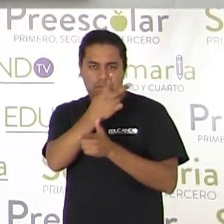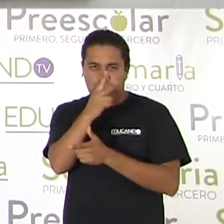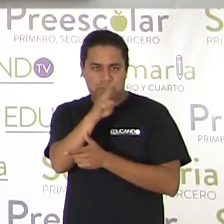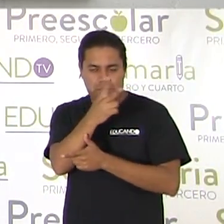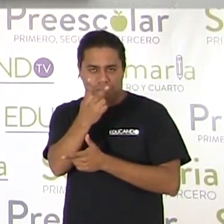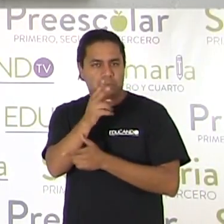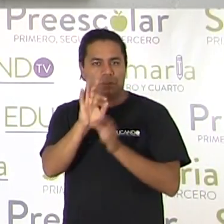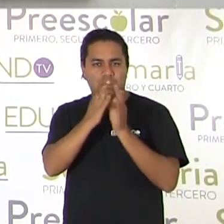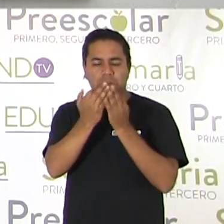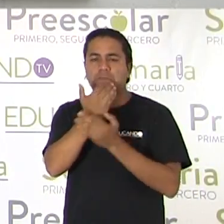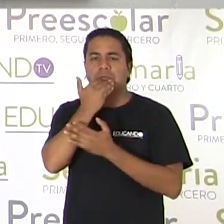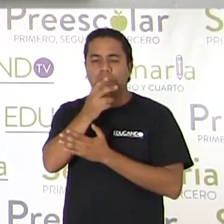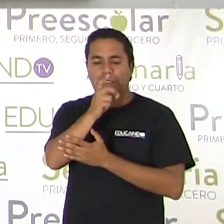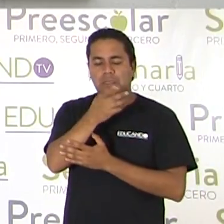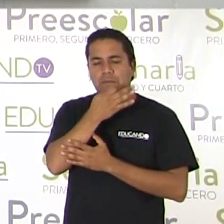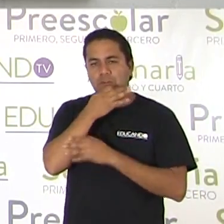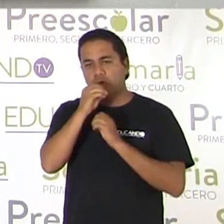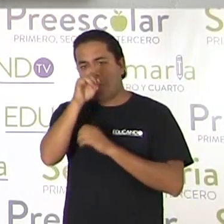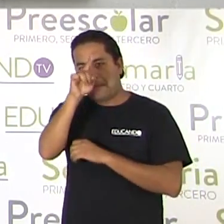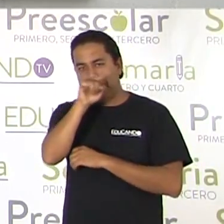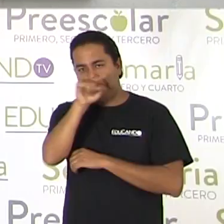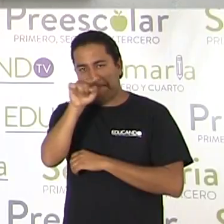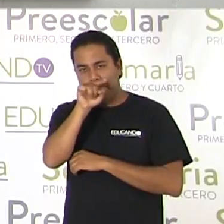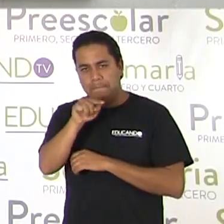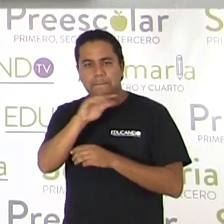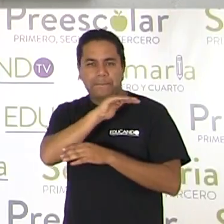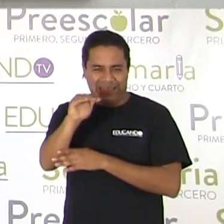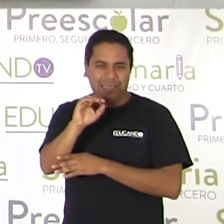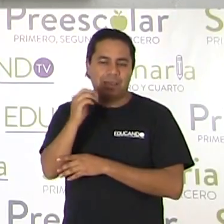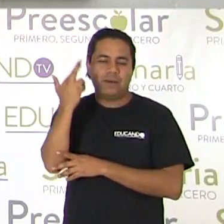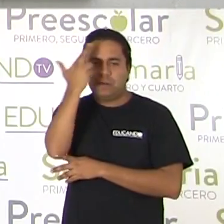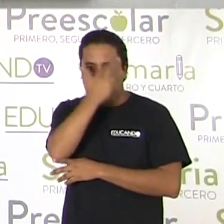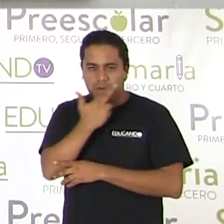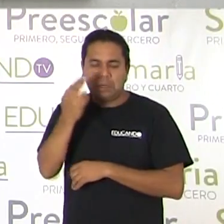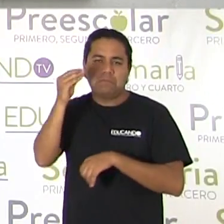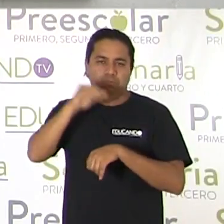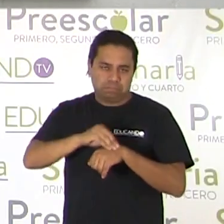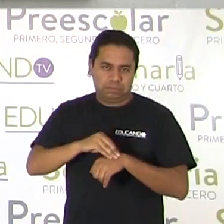que representa lo mismo, 30 minutos o media hora. Aquí le vamos a poner media hora.